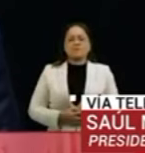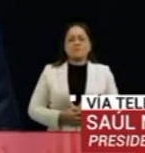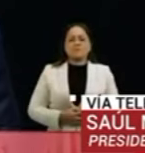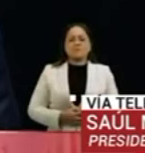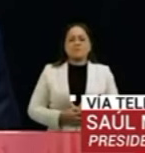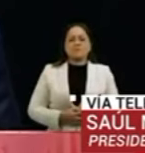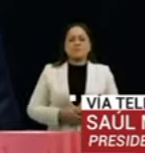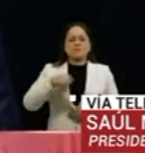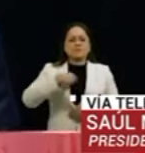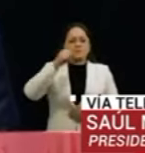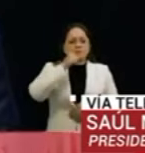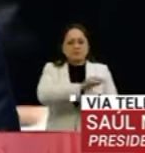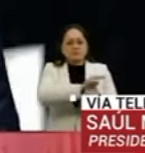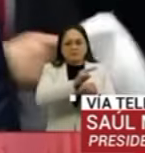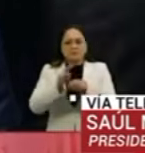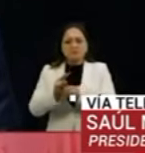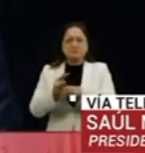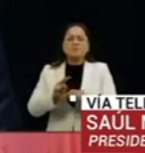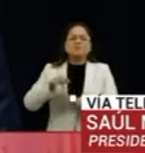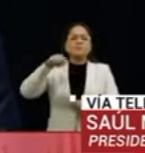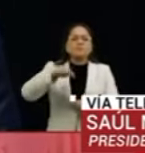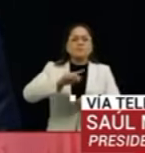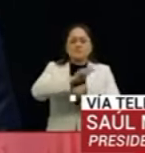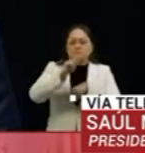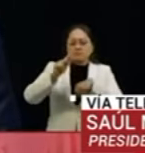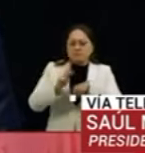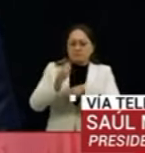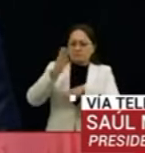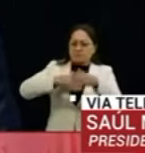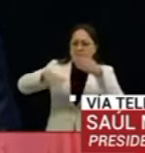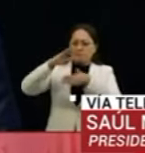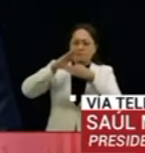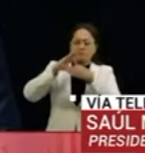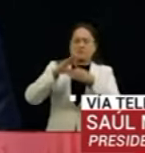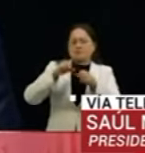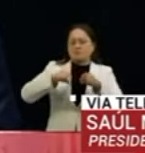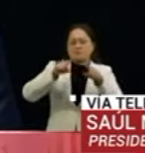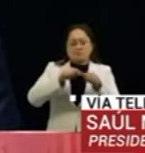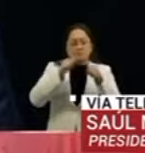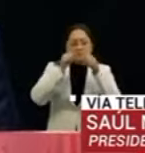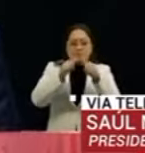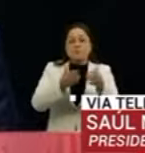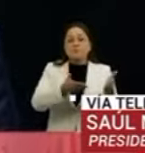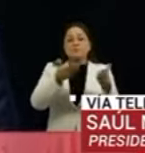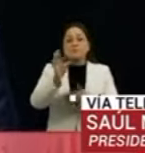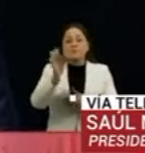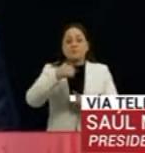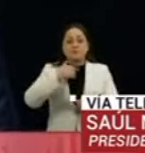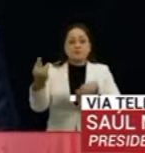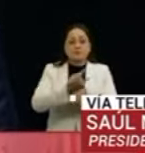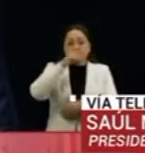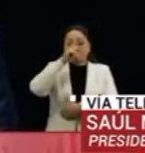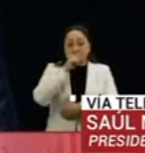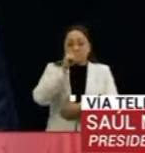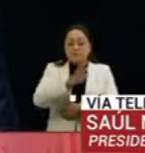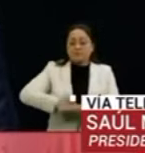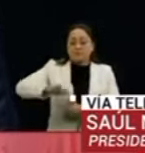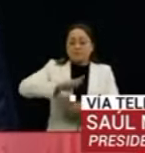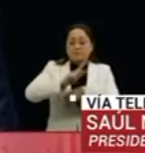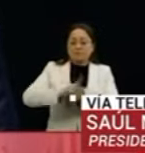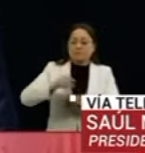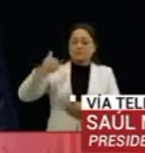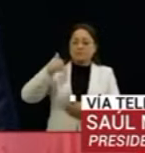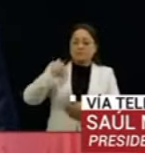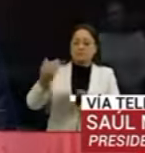sea lectura del dictamen de la de estas comisiones unidas y el miércoles sea la discusión y aprobación de esta